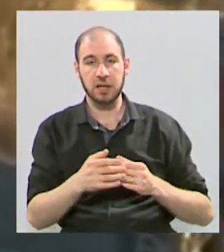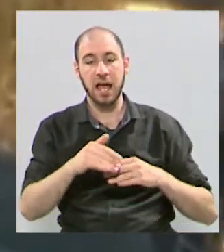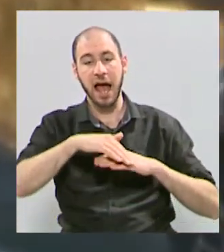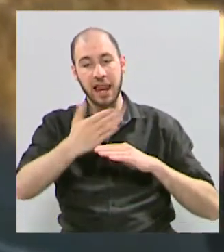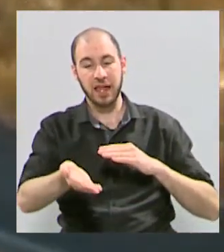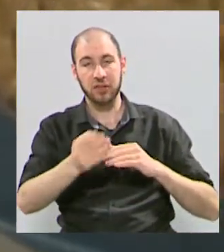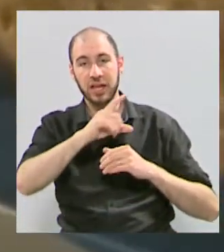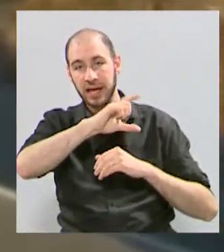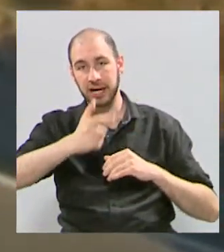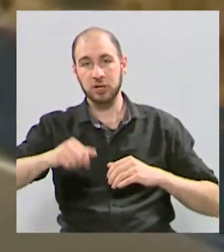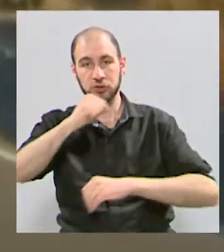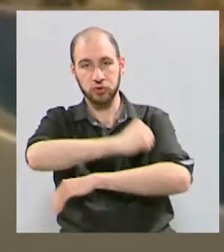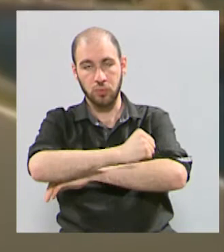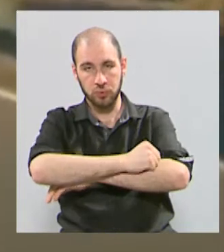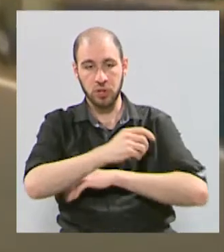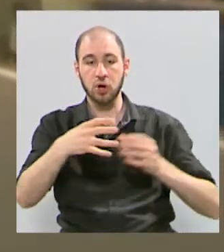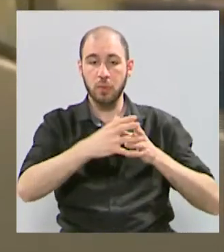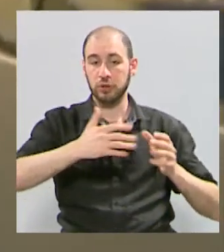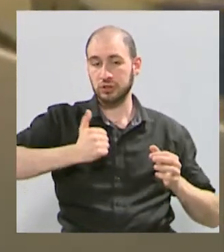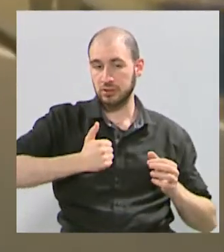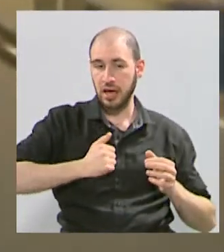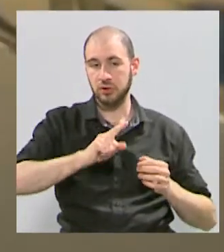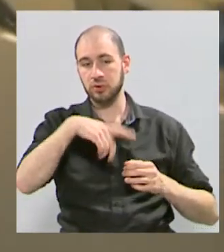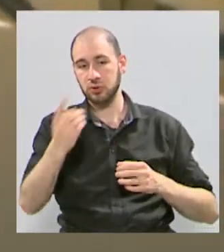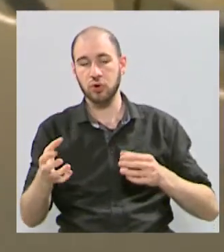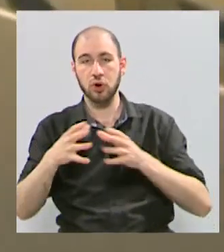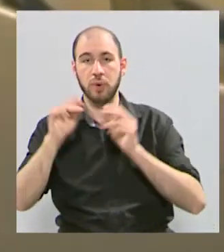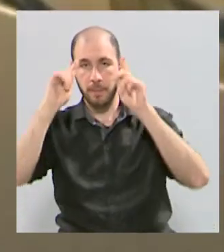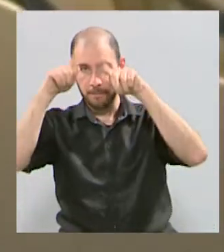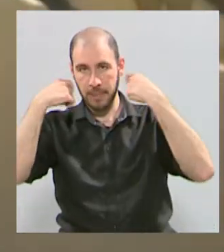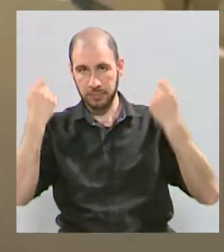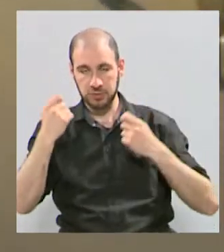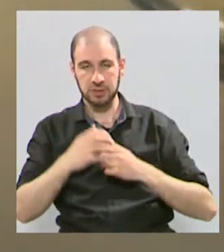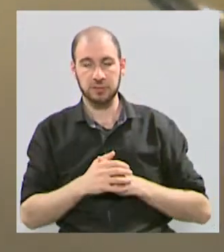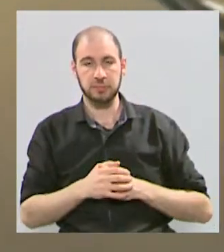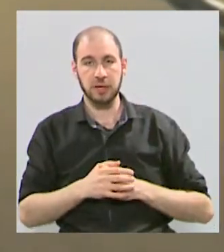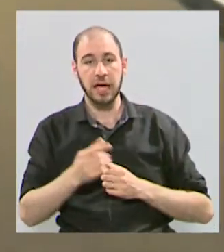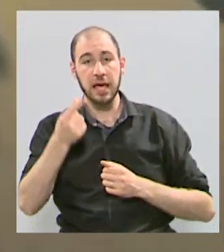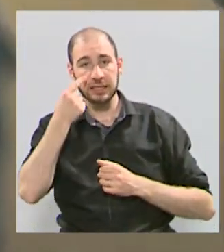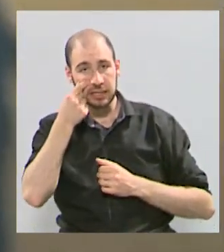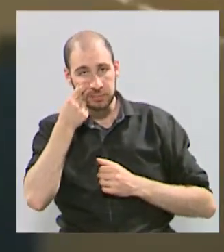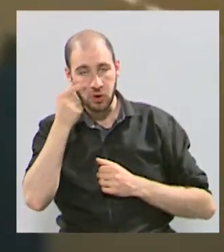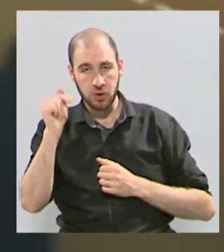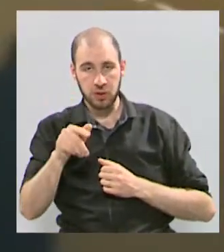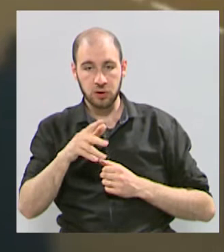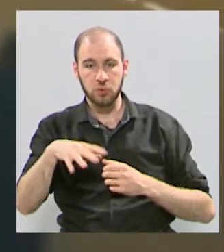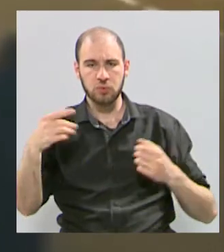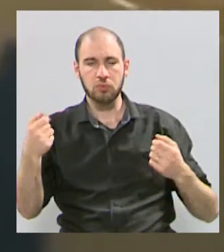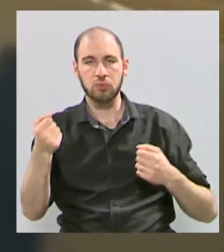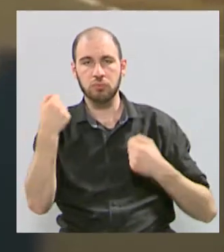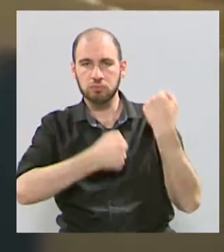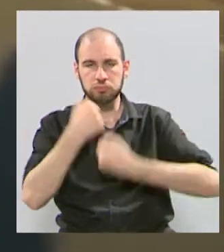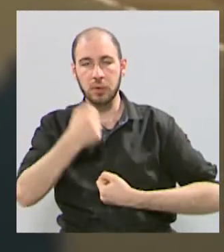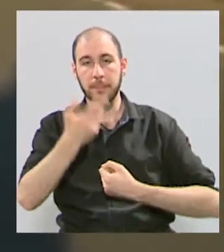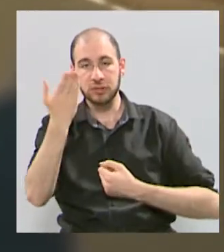orillas del río Chubut entre Gendarmería y un grupo de mapuches. Según un testimonio, en ese choque un